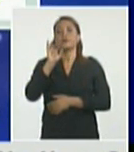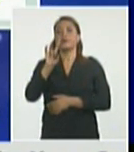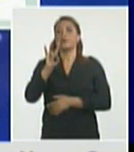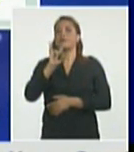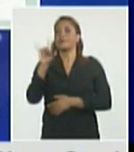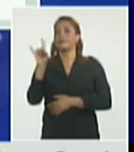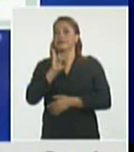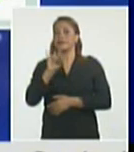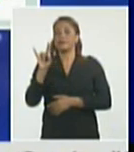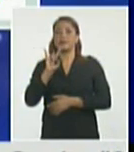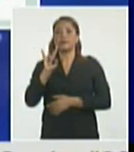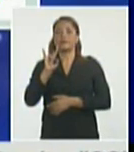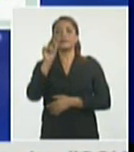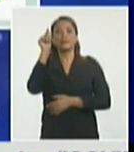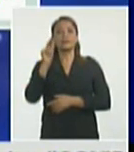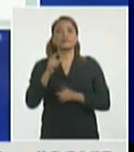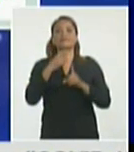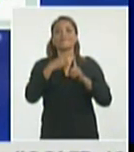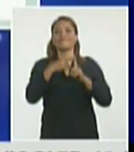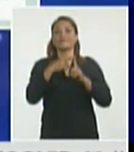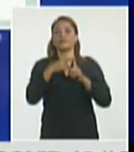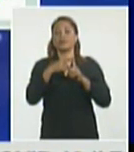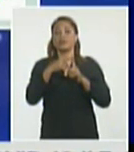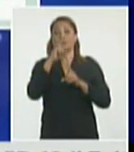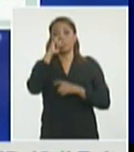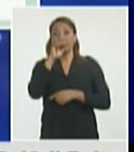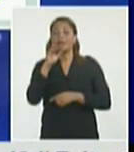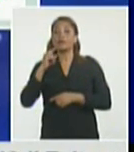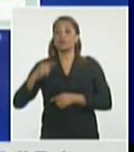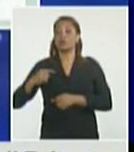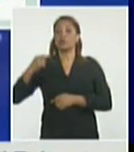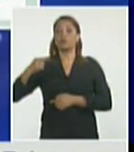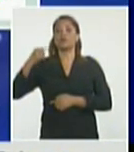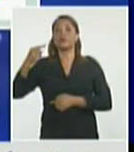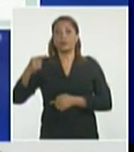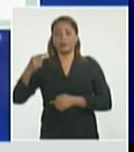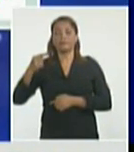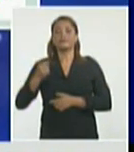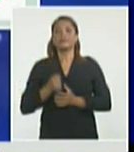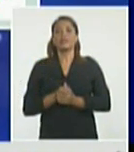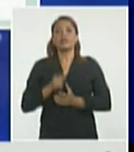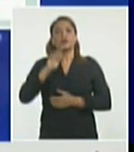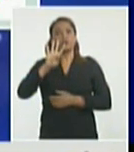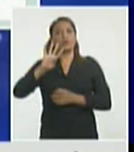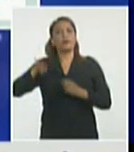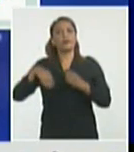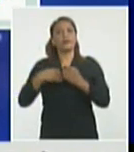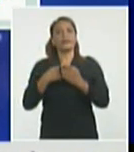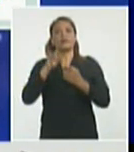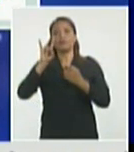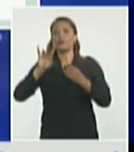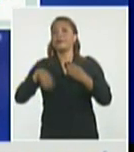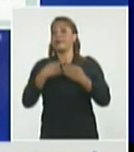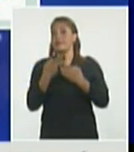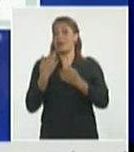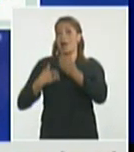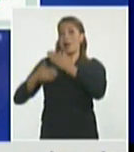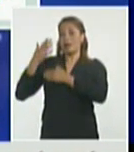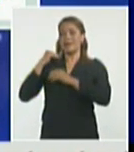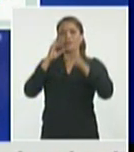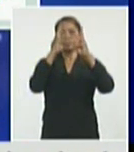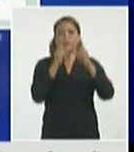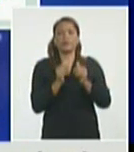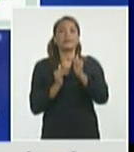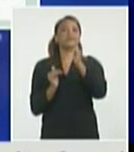899 pacientes pediátricos por día, y que en los últimos 9 días todas las cifras están